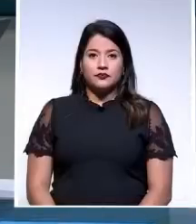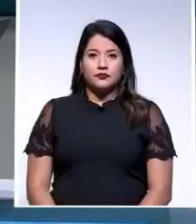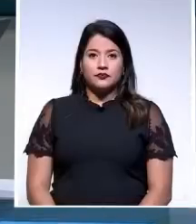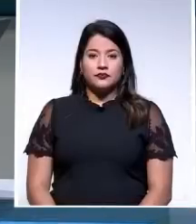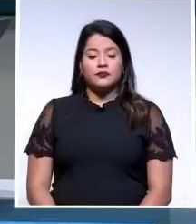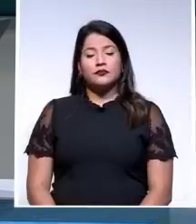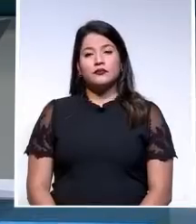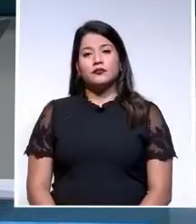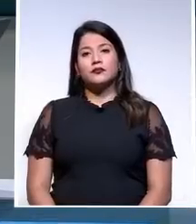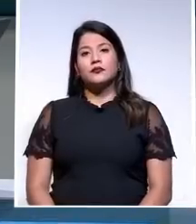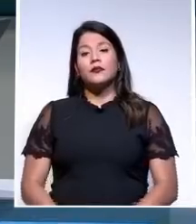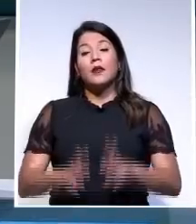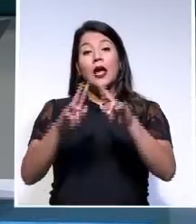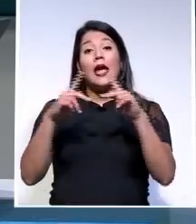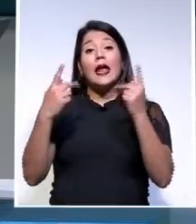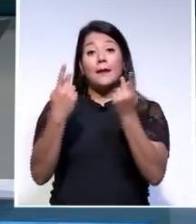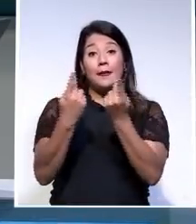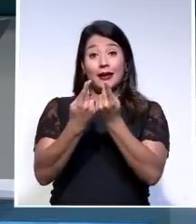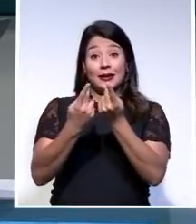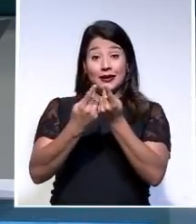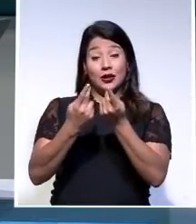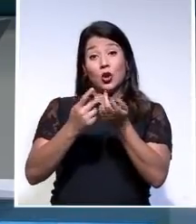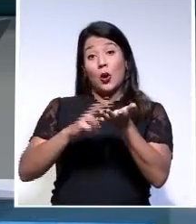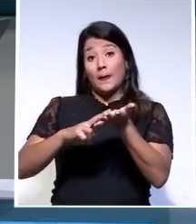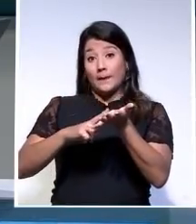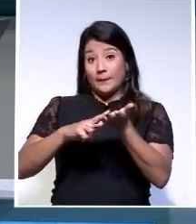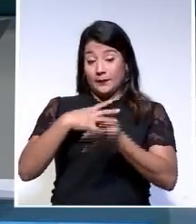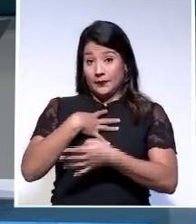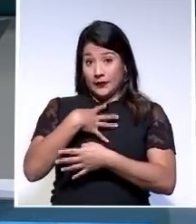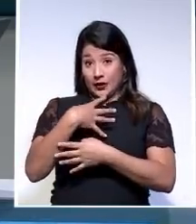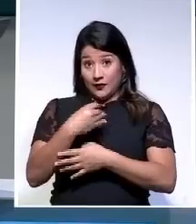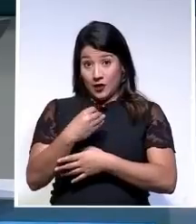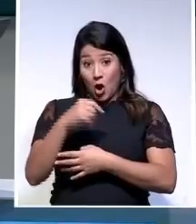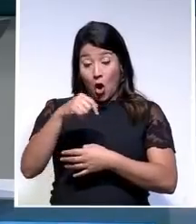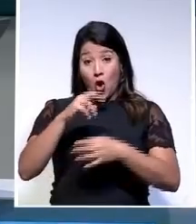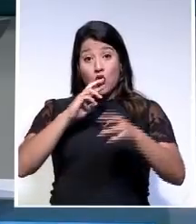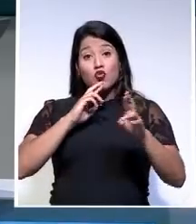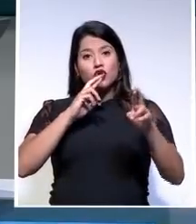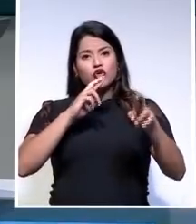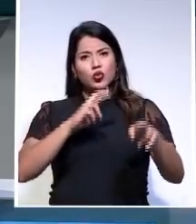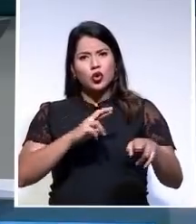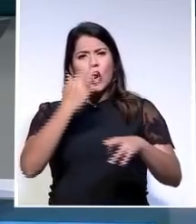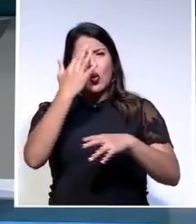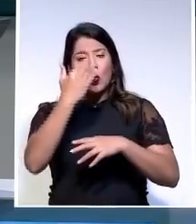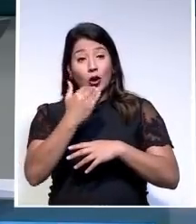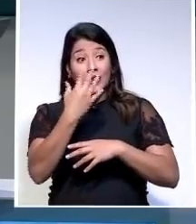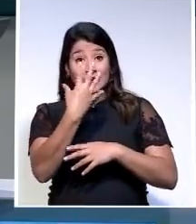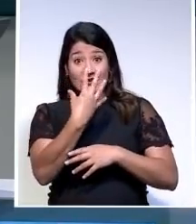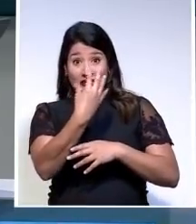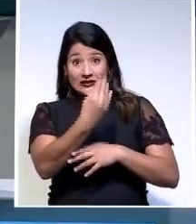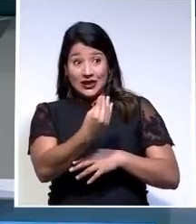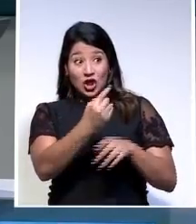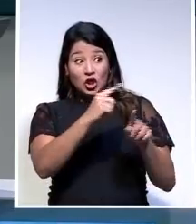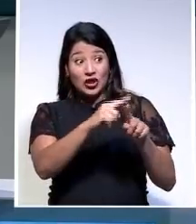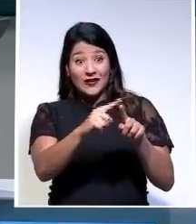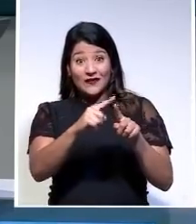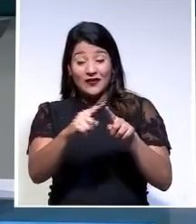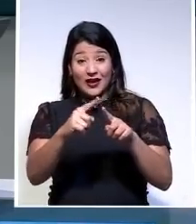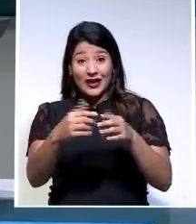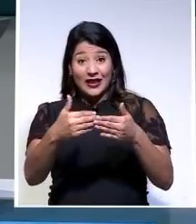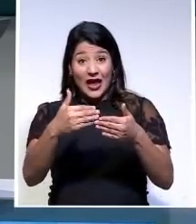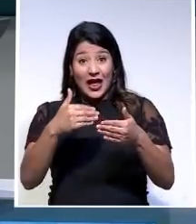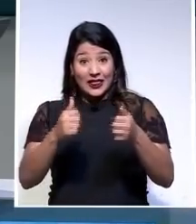La dirigencia del Partido Liberación Nacional respondió a la salida de sus filas de varios excandidatos